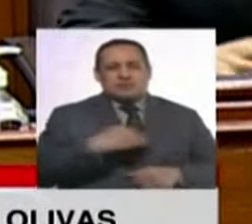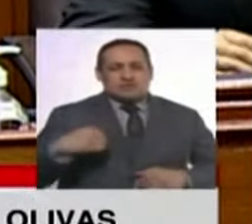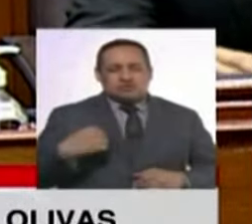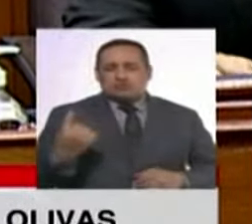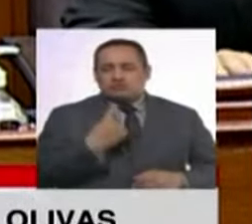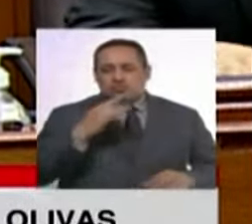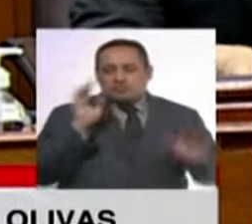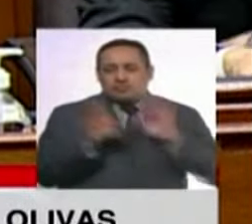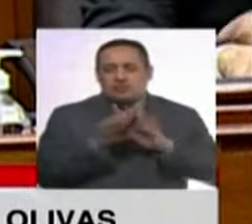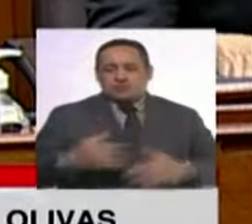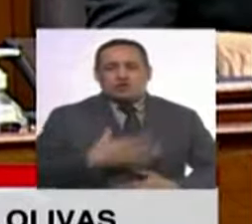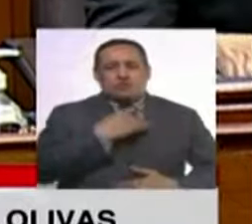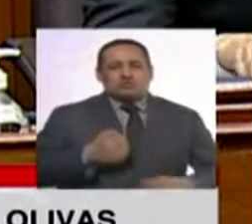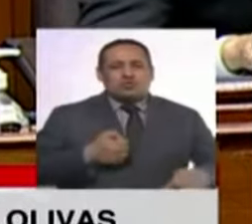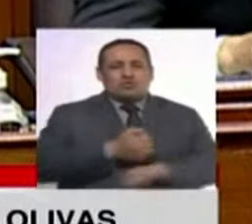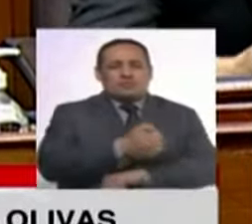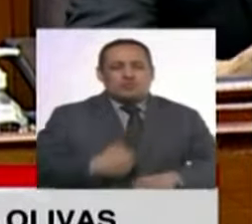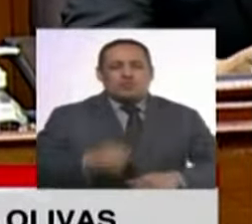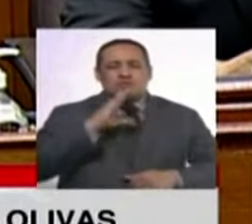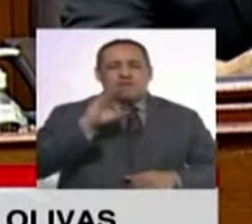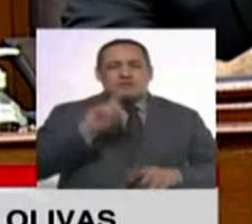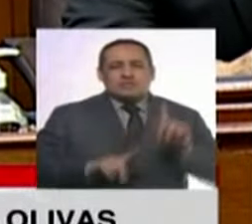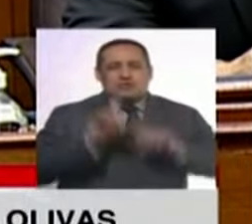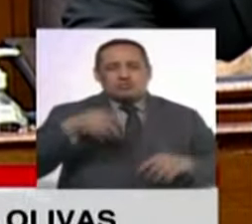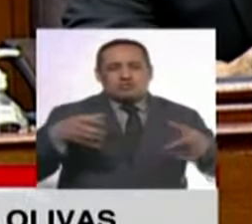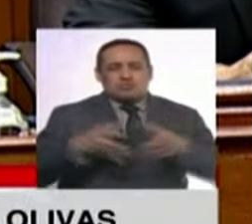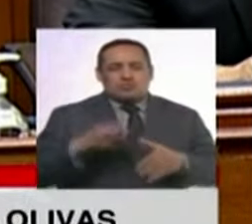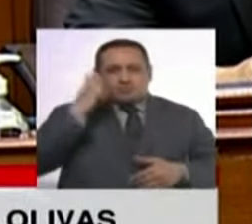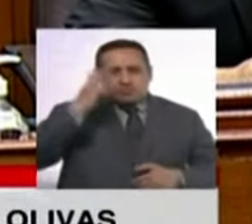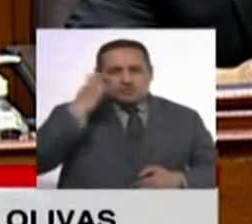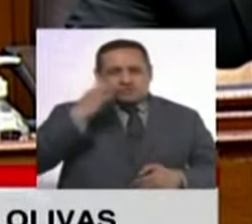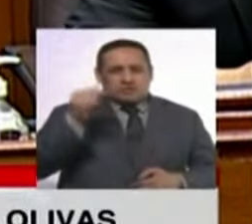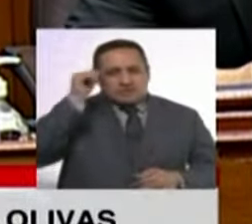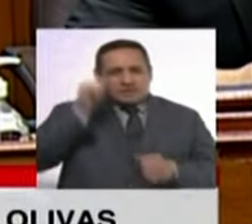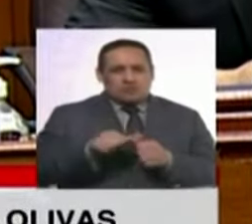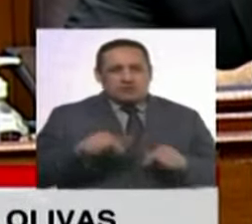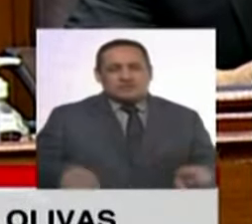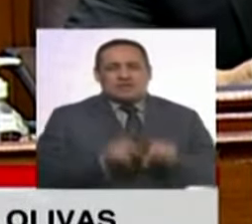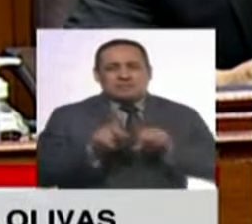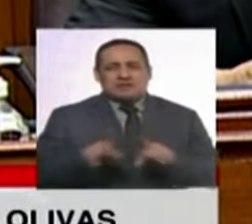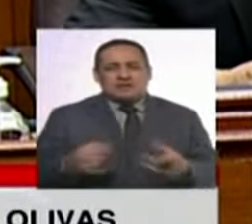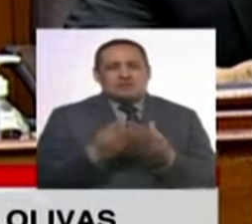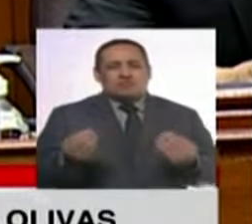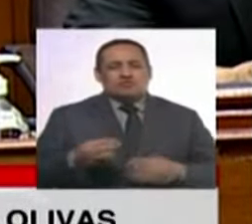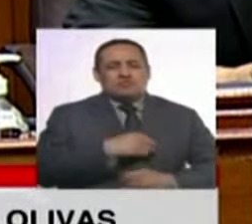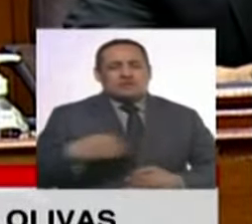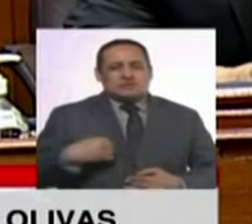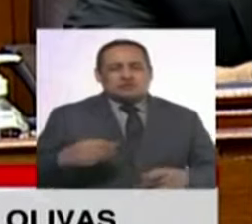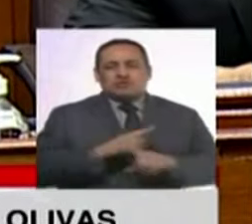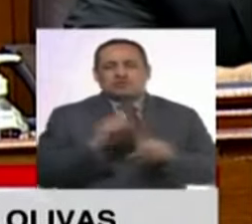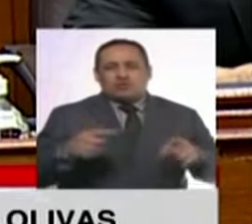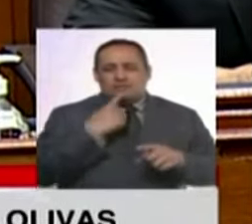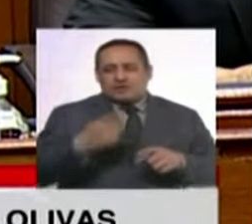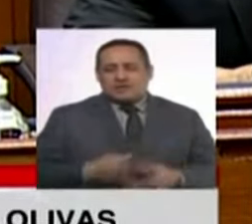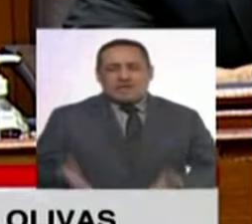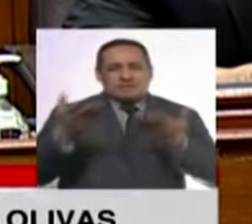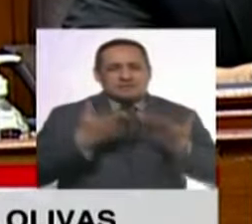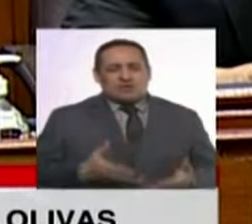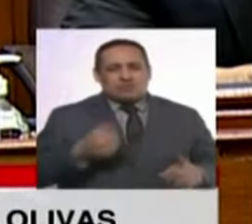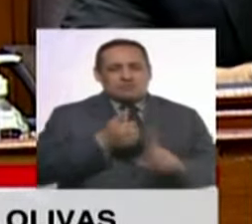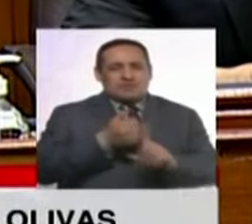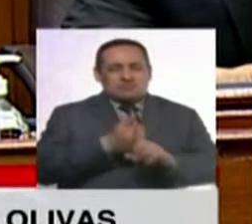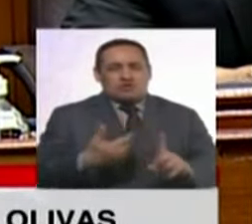solamente es por el gusto o golpismo como vienen diciendo de algunas bancadas recuerden ustedes que muchos ministros no fueron llamados por el mismo